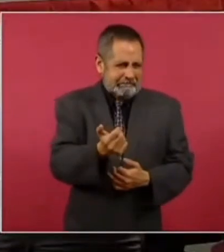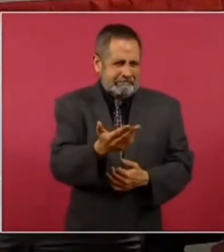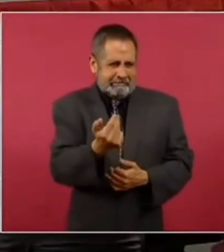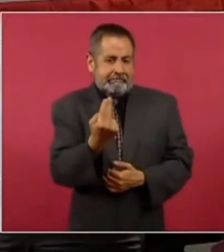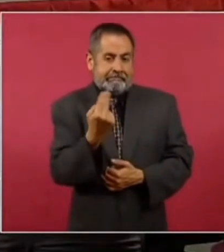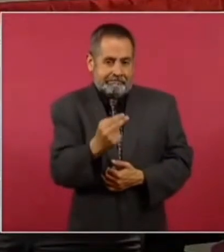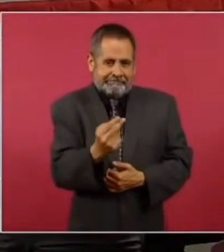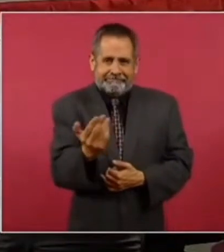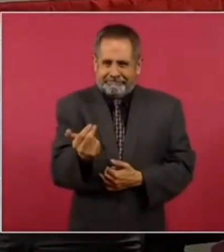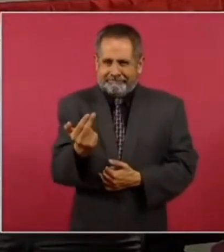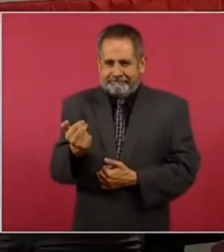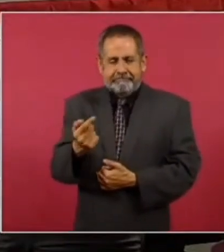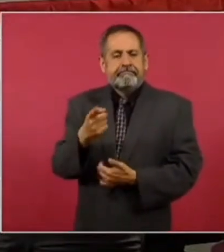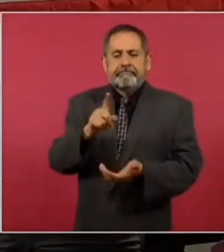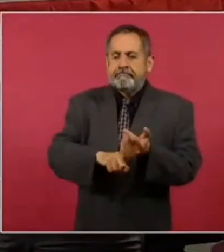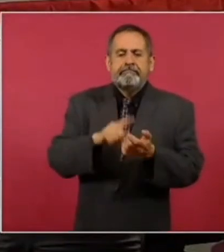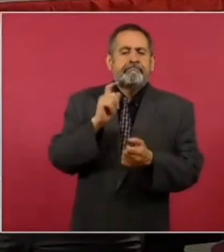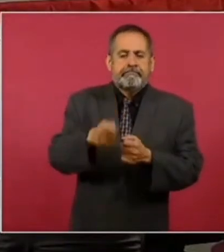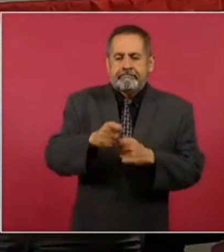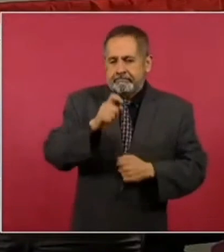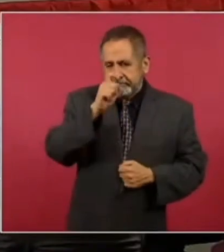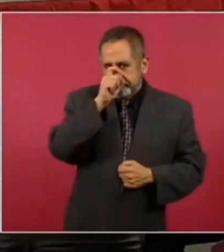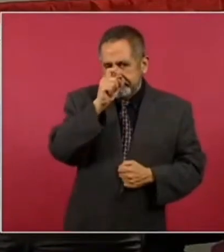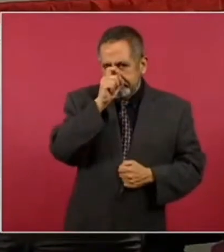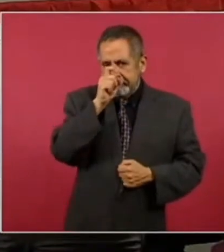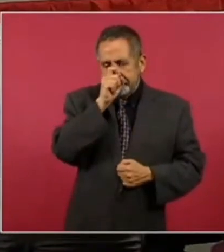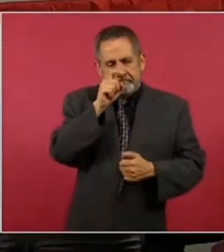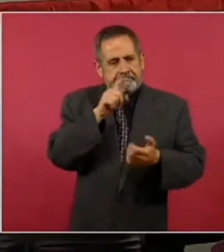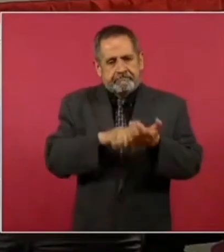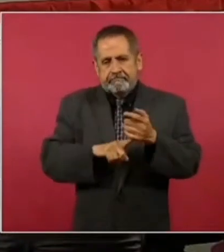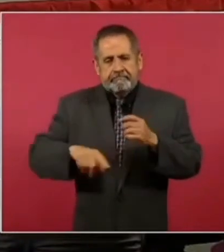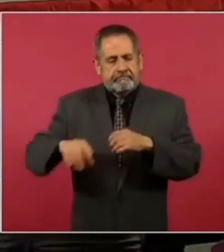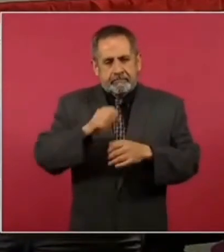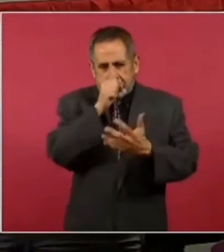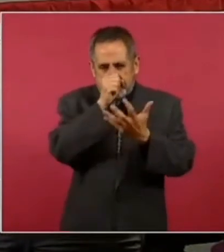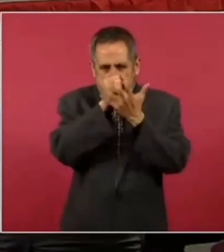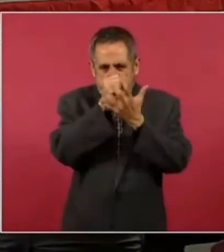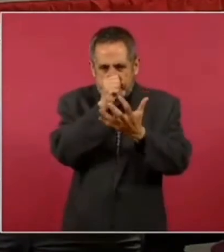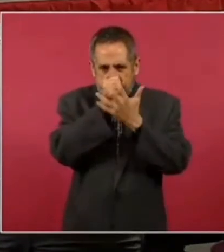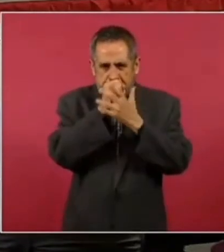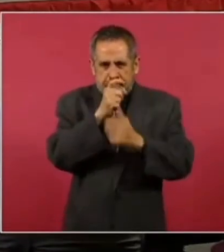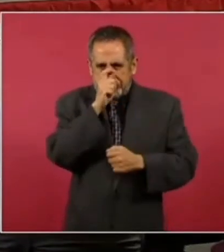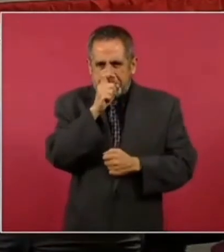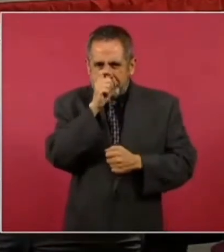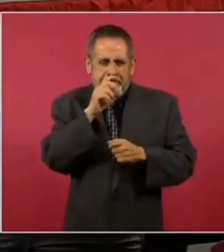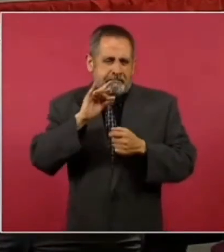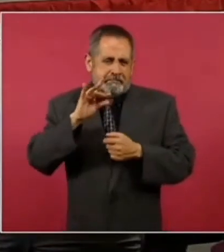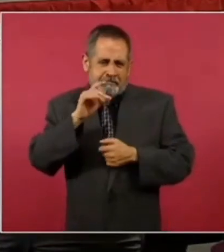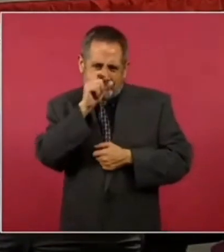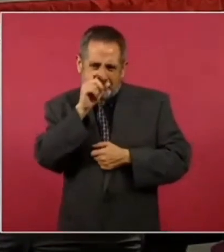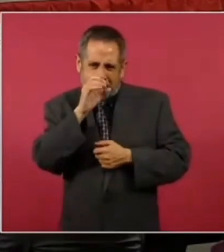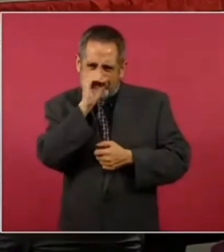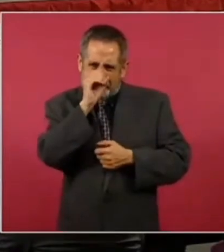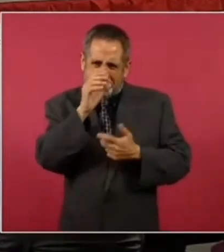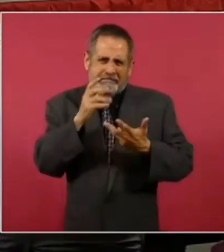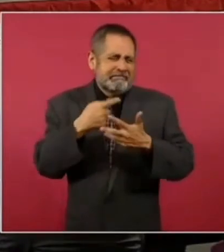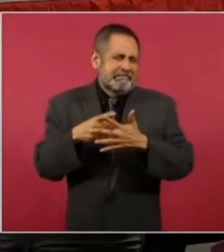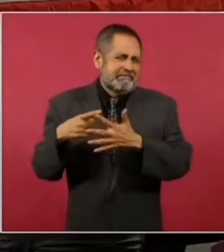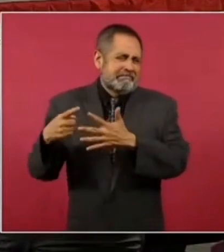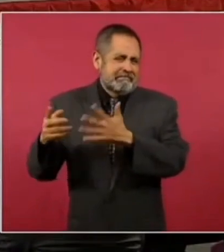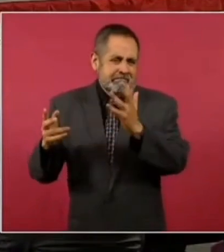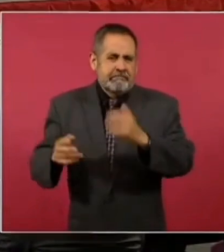productos entre las comunidades de personas que consumen. La siguiente. Ahora, hemos querido